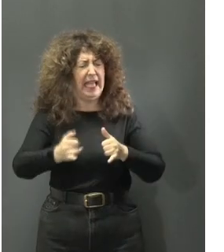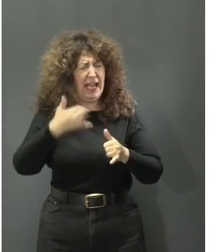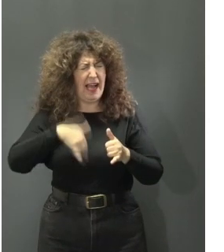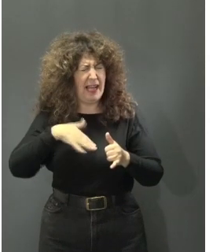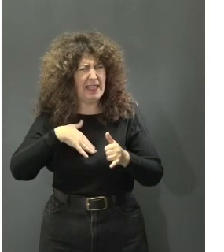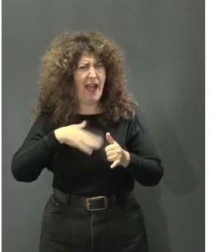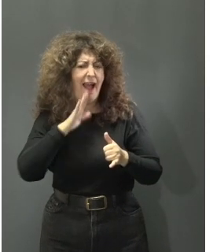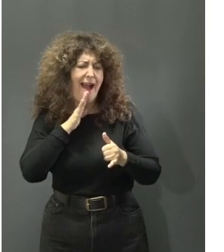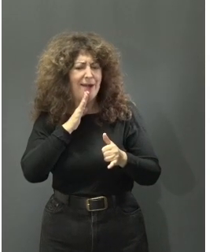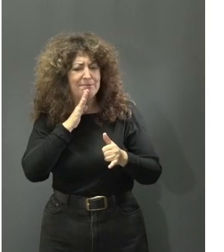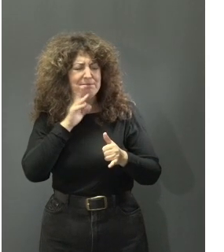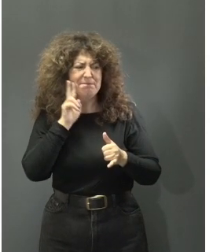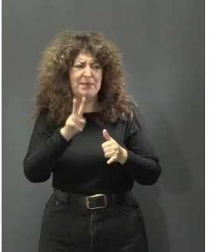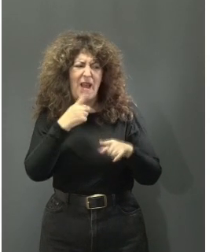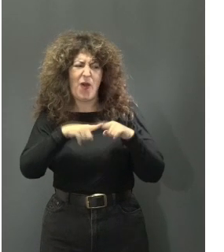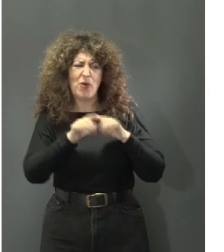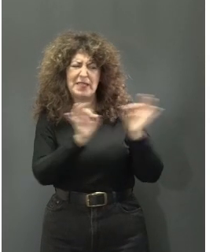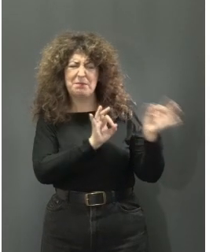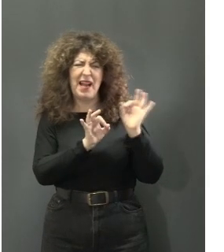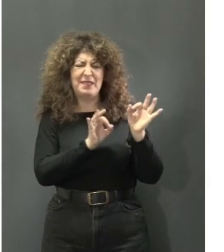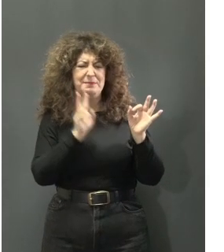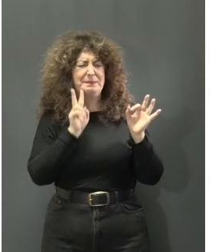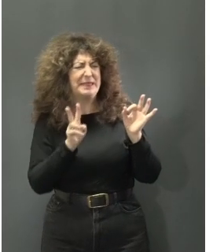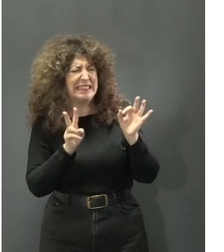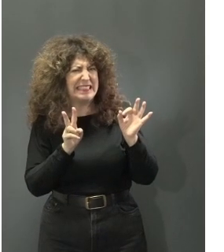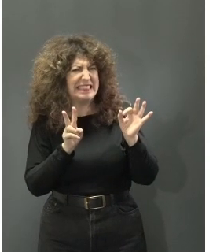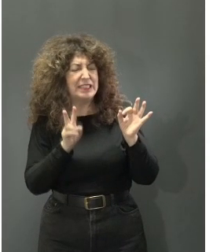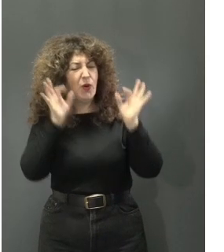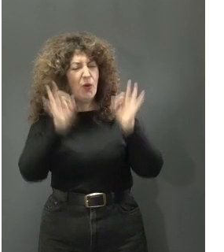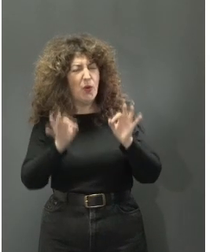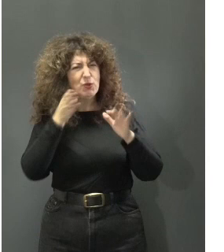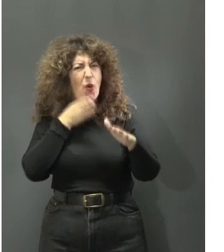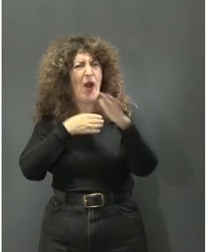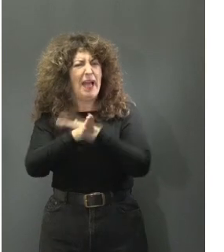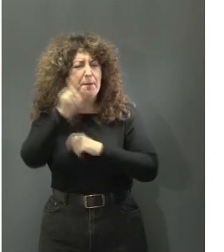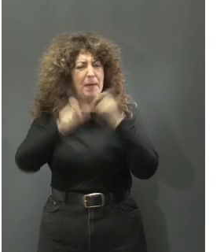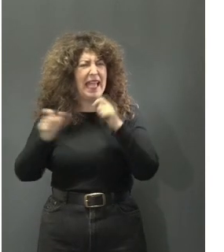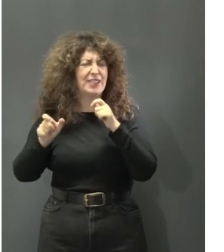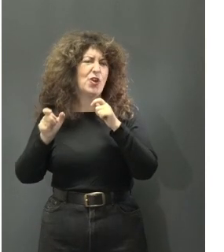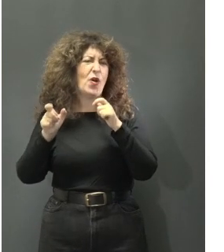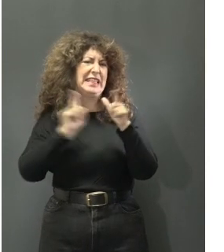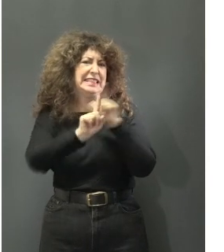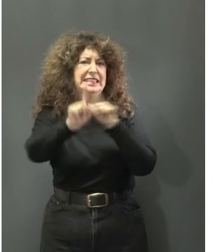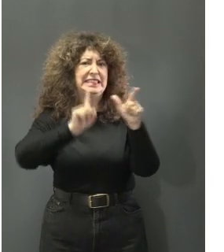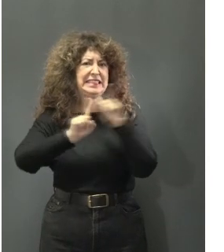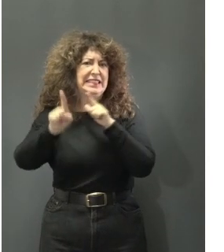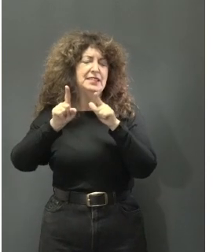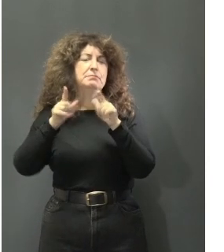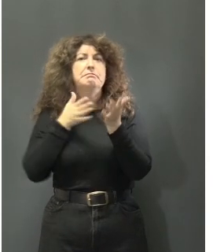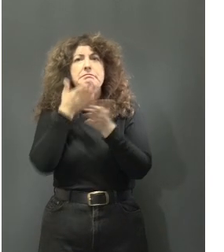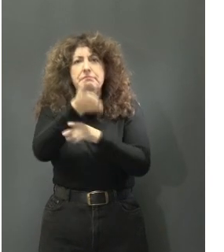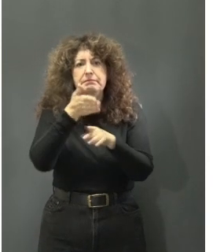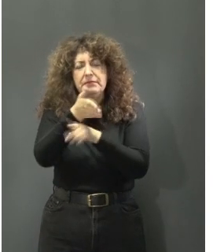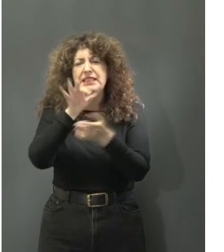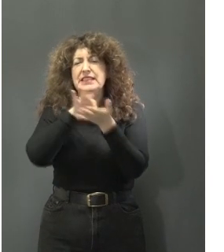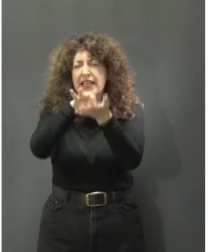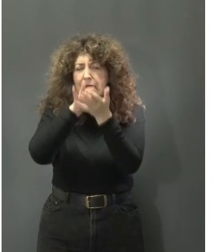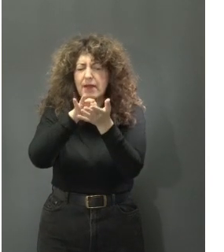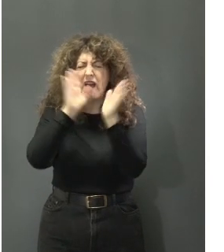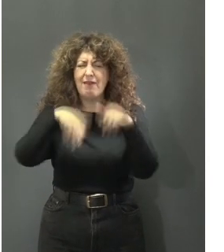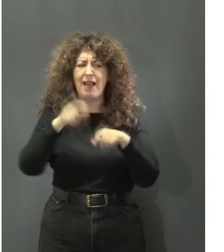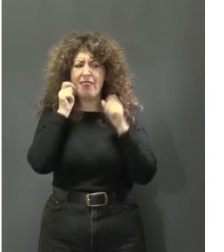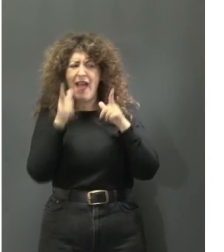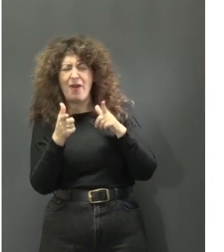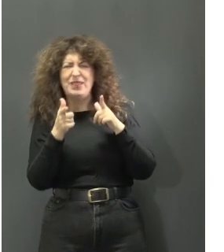habíais planificado, luego resulta que una vez que ya han entrado las personas usuarias a los servicios, ¿os habéis dado cuenta